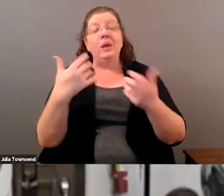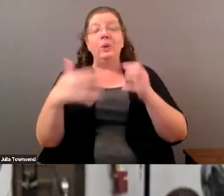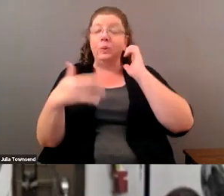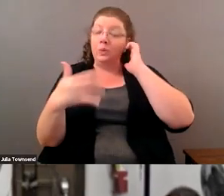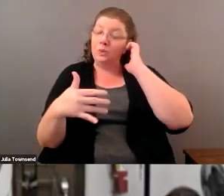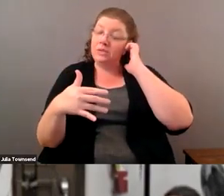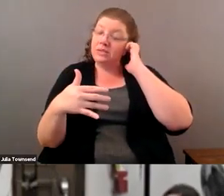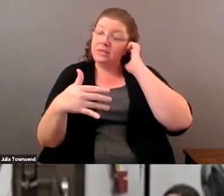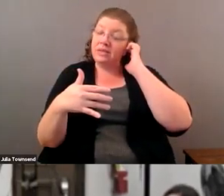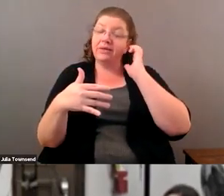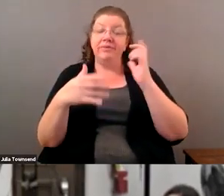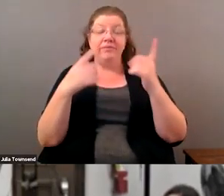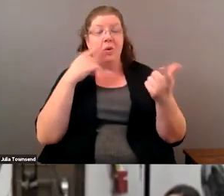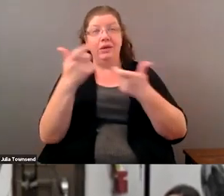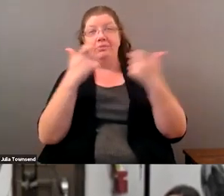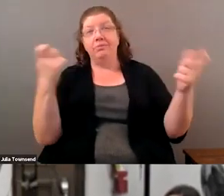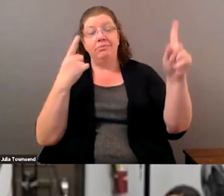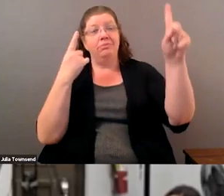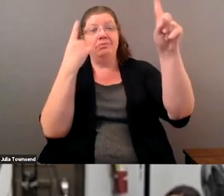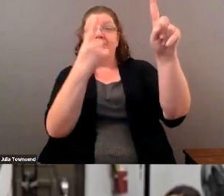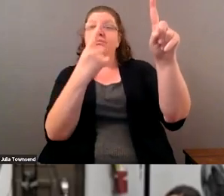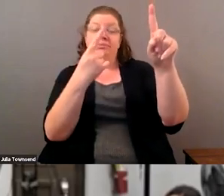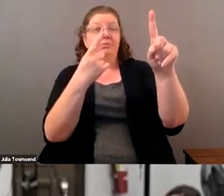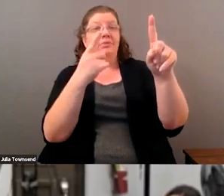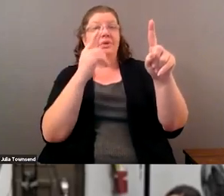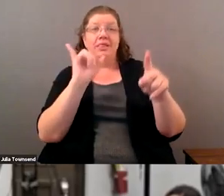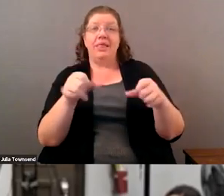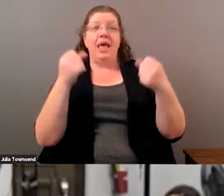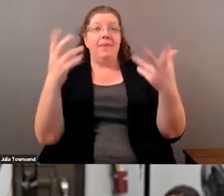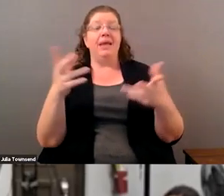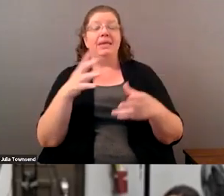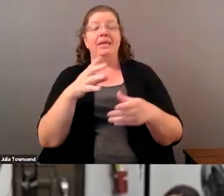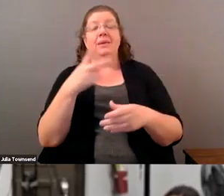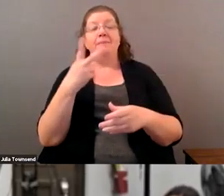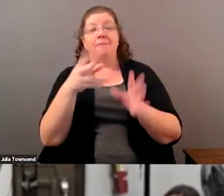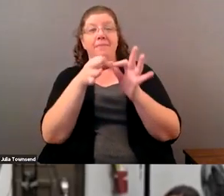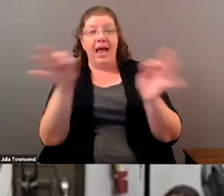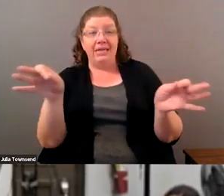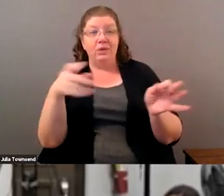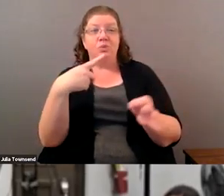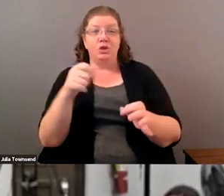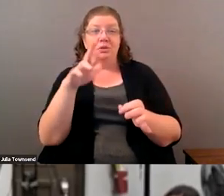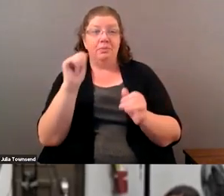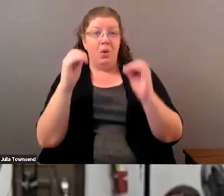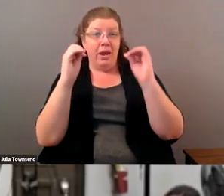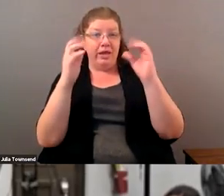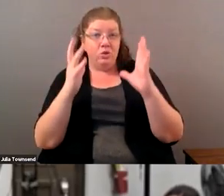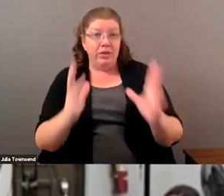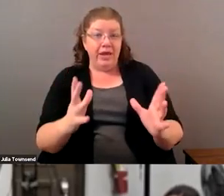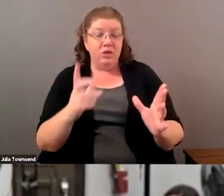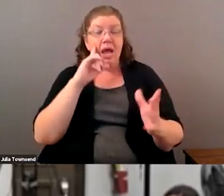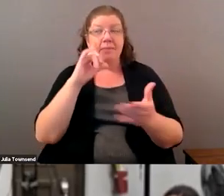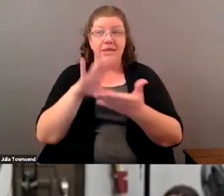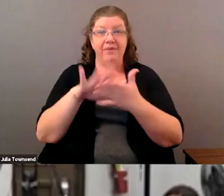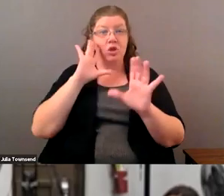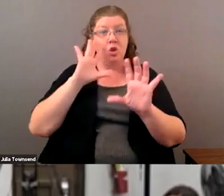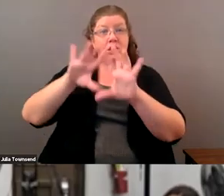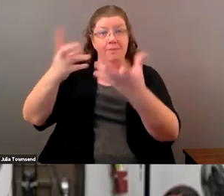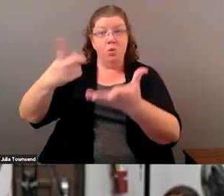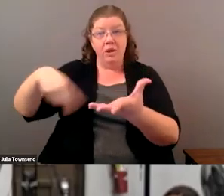no vamos a llegar a este número pronto quiero decir que es una meta que es una aspiración